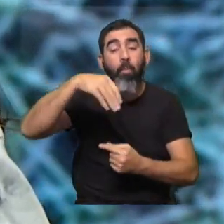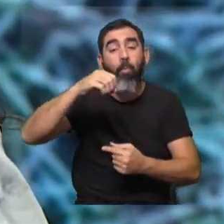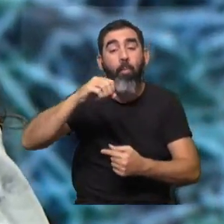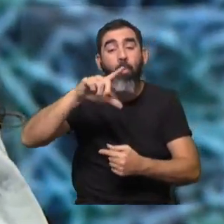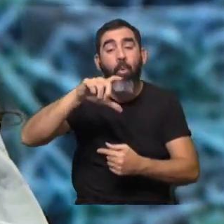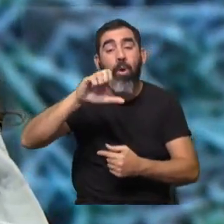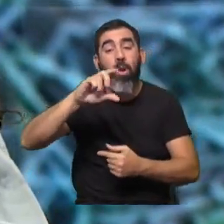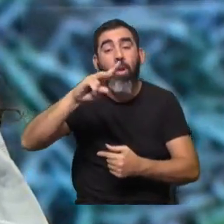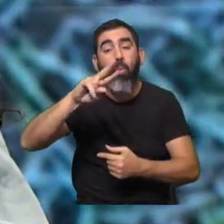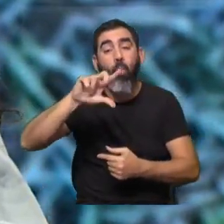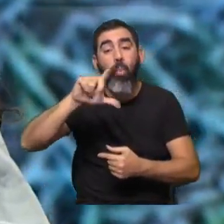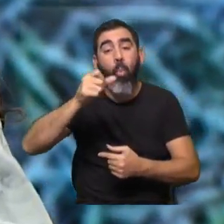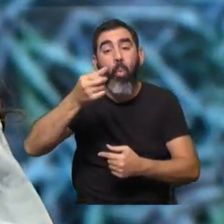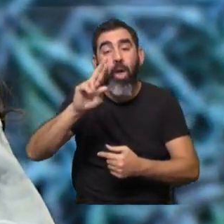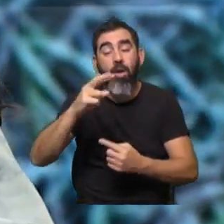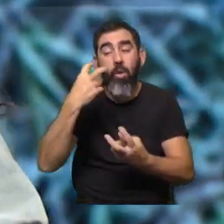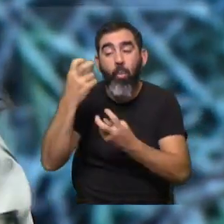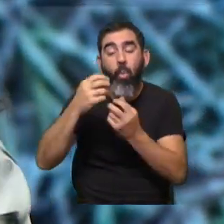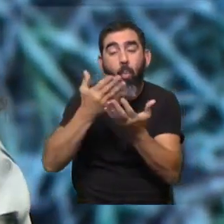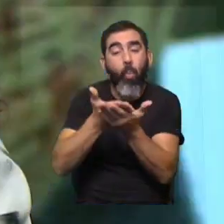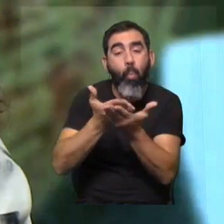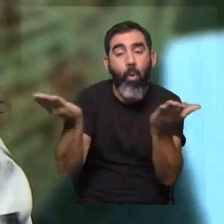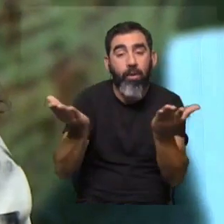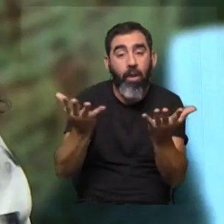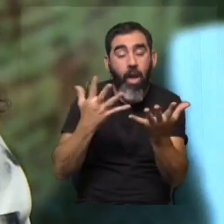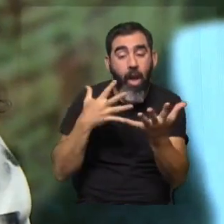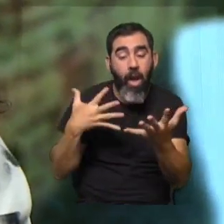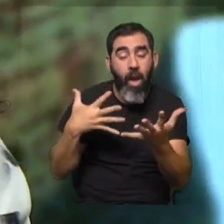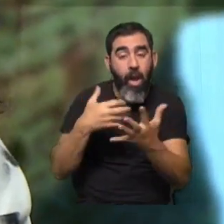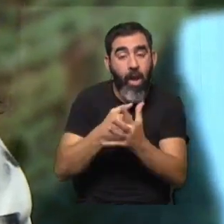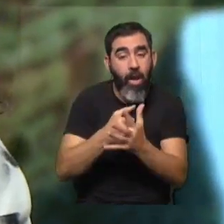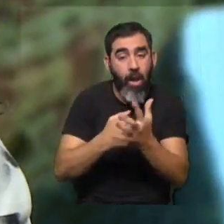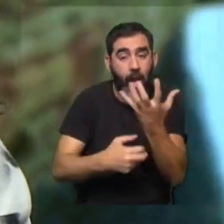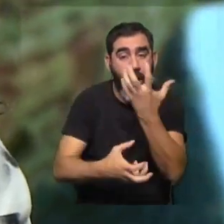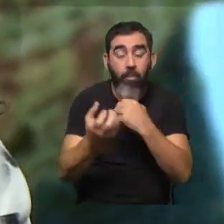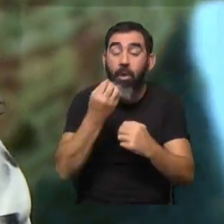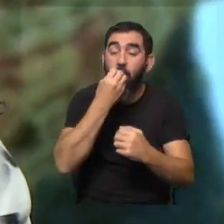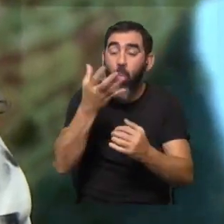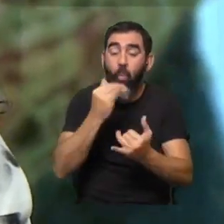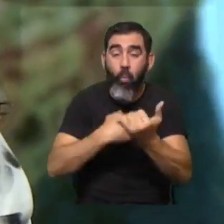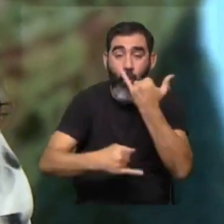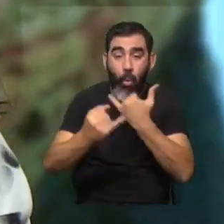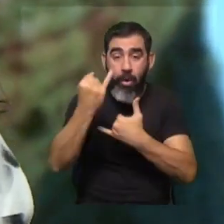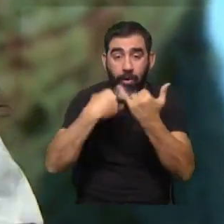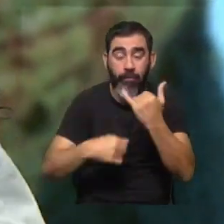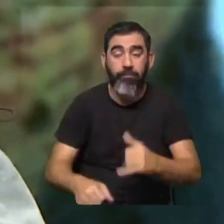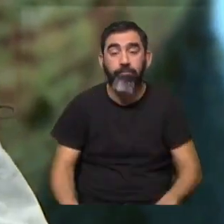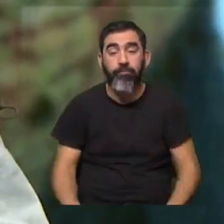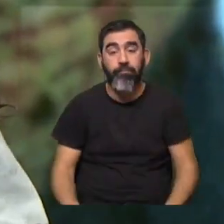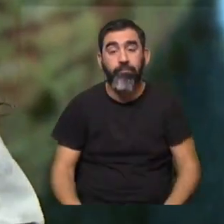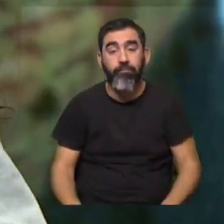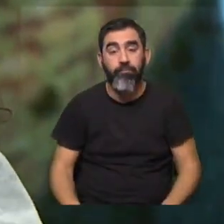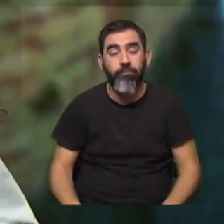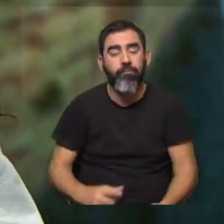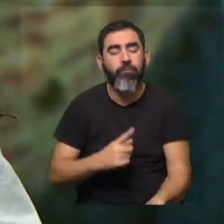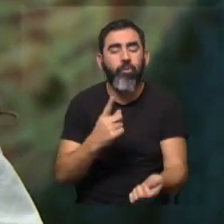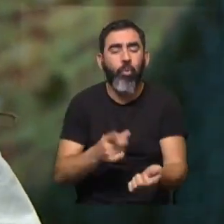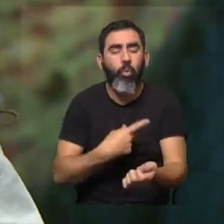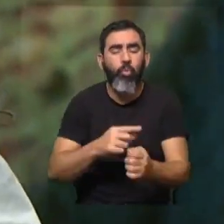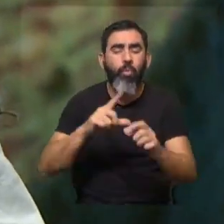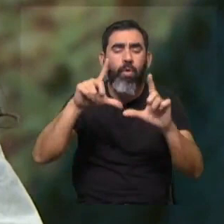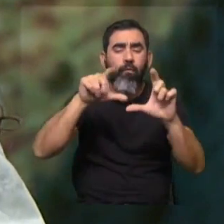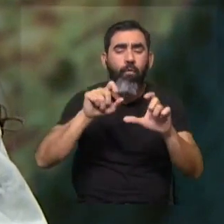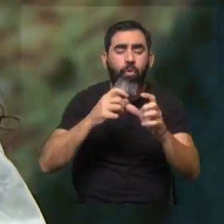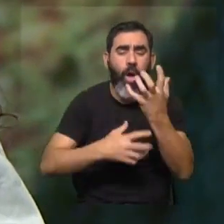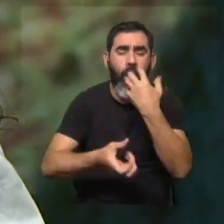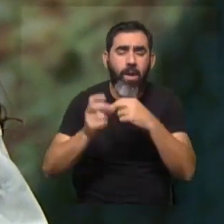conseguir muestras, y en este sentido los animales atropellados son una buena fuente de información. Entonces estoy acostumbrada a que me lleguen fotos de